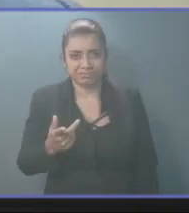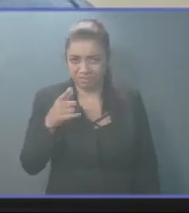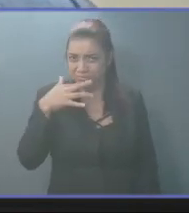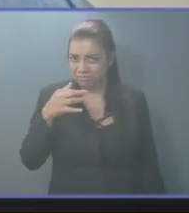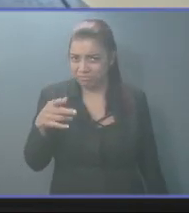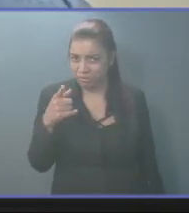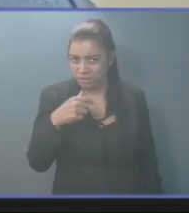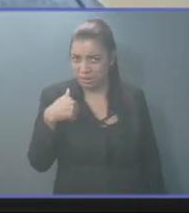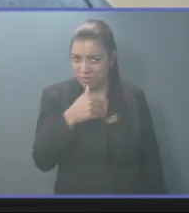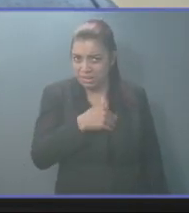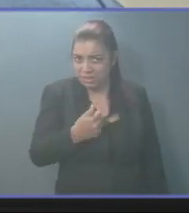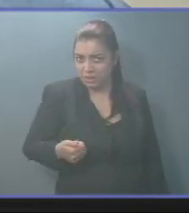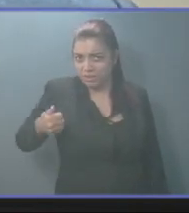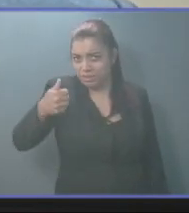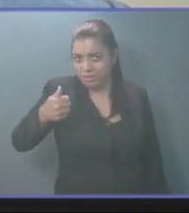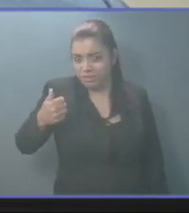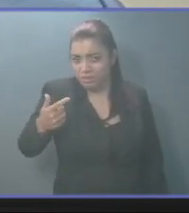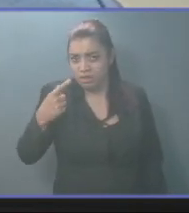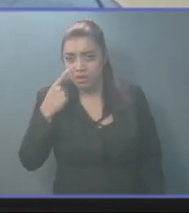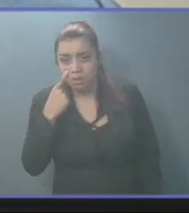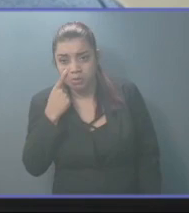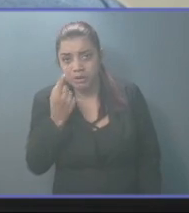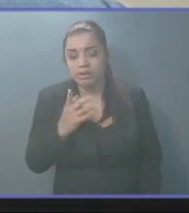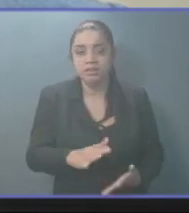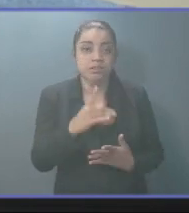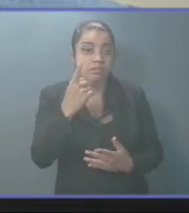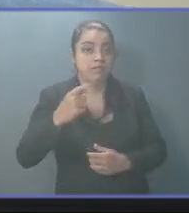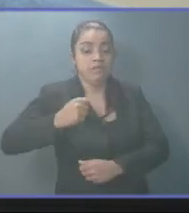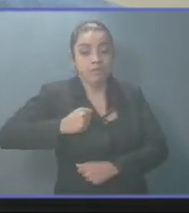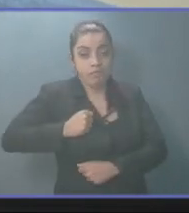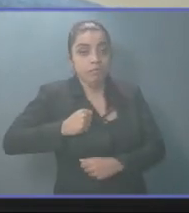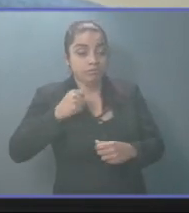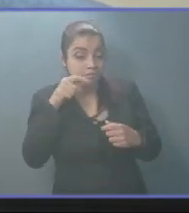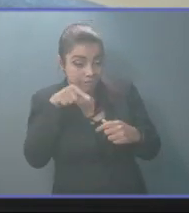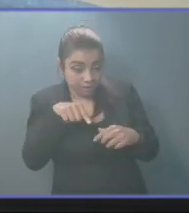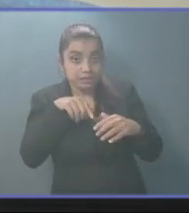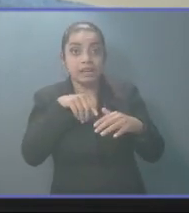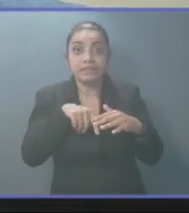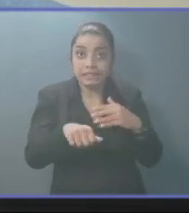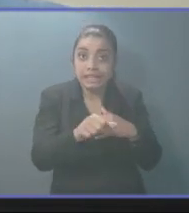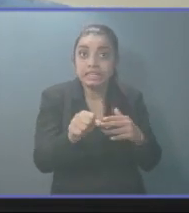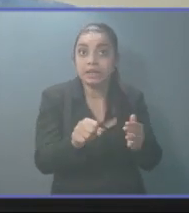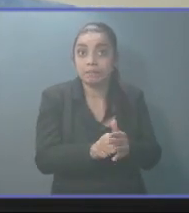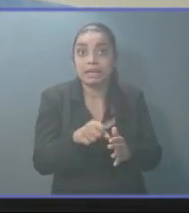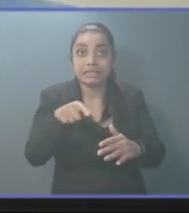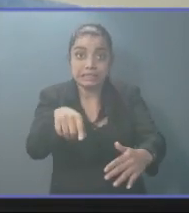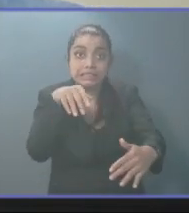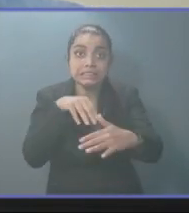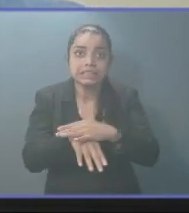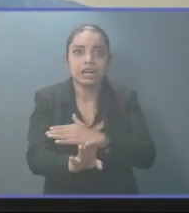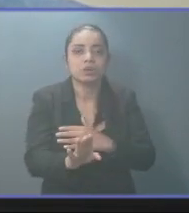supervisar que estaban en la asamblea que se metieron al 300